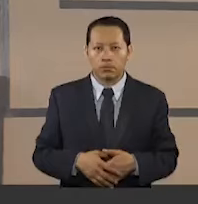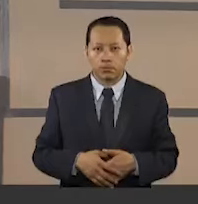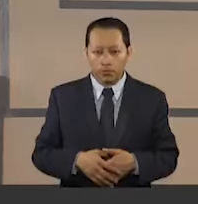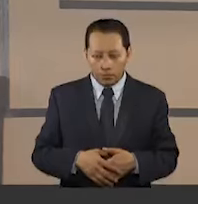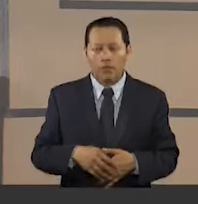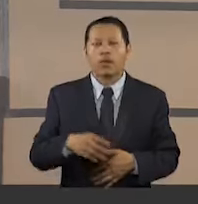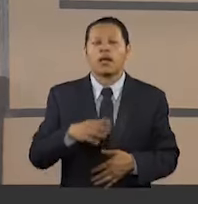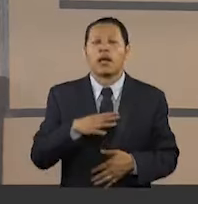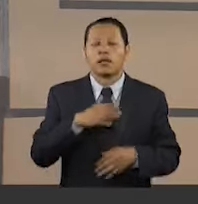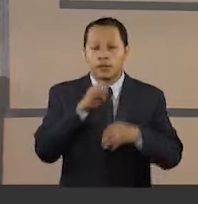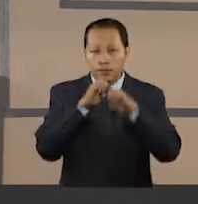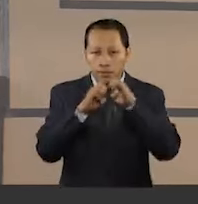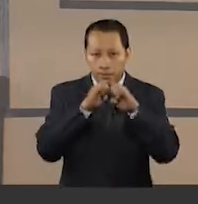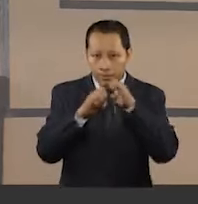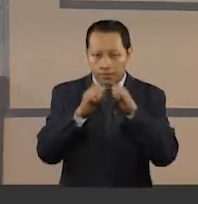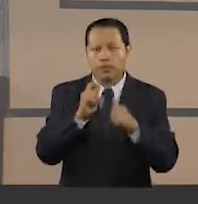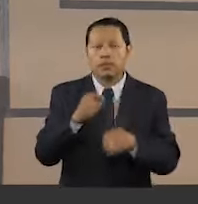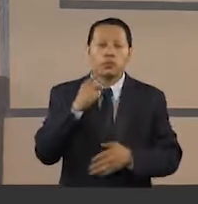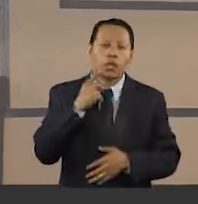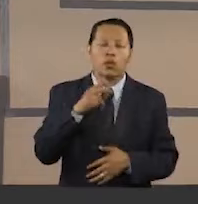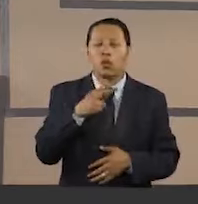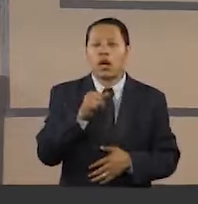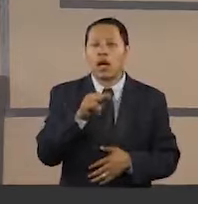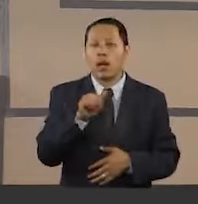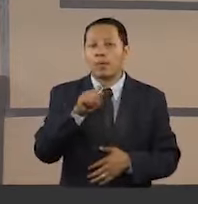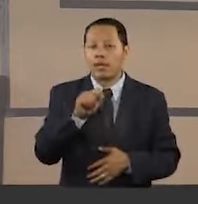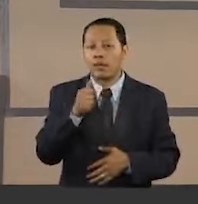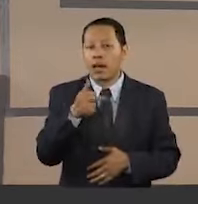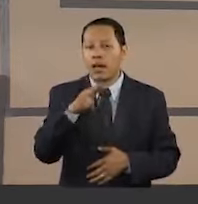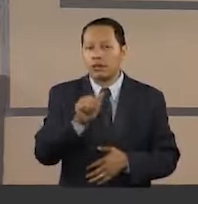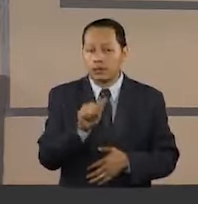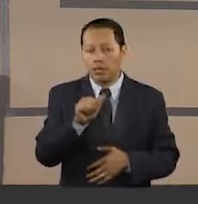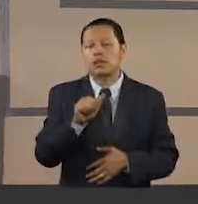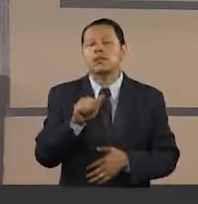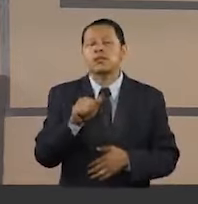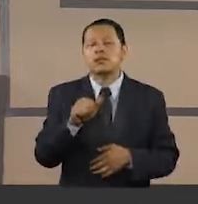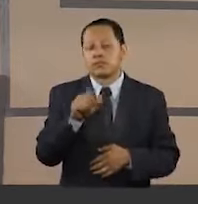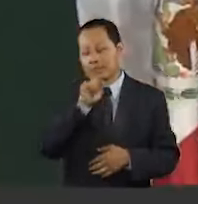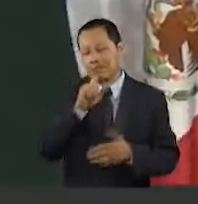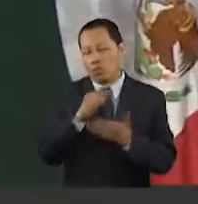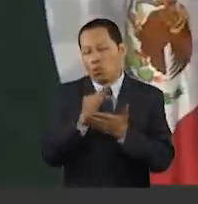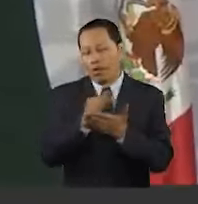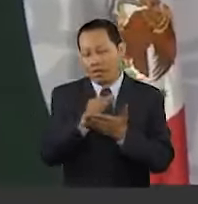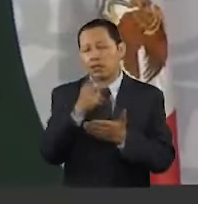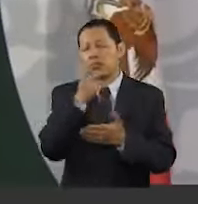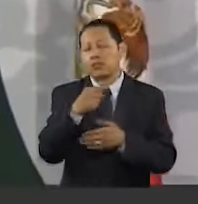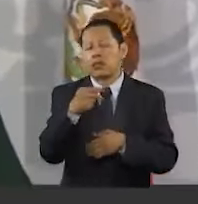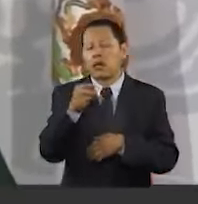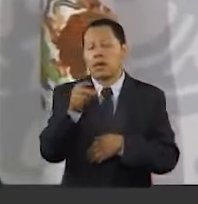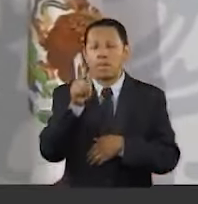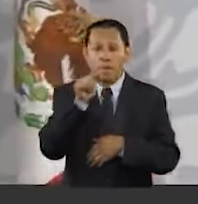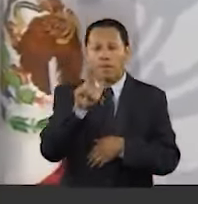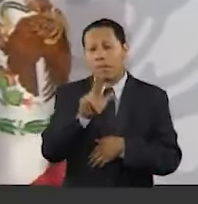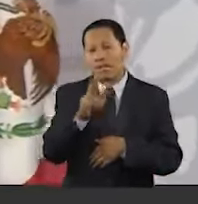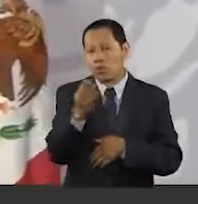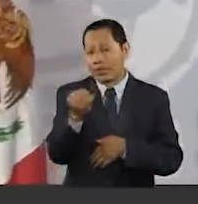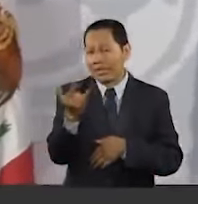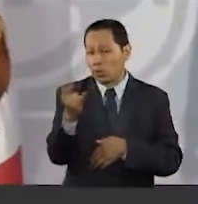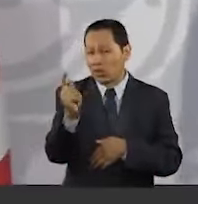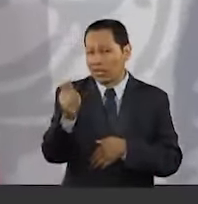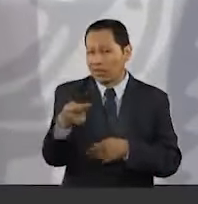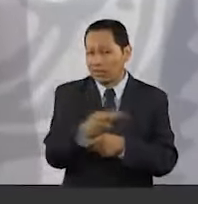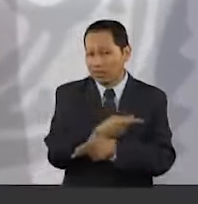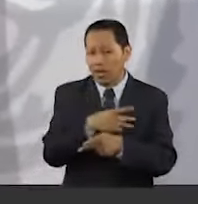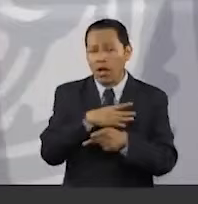en conferencia de prensa el diputado hamlet García almaguer de morena informó que será Este martes 9 de julio cuando se lleve a cabo el